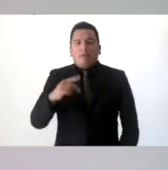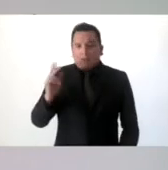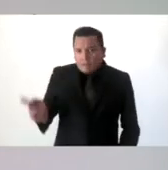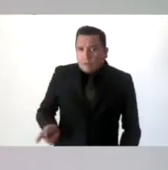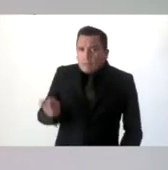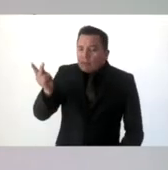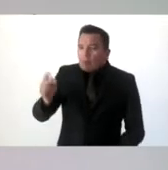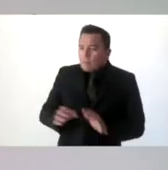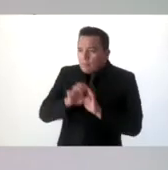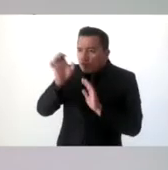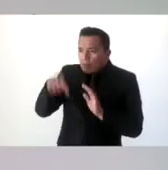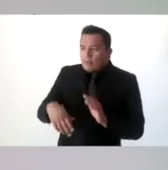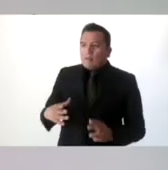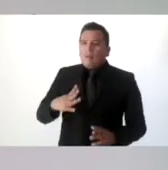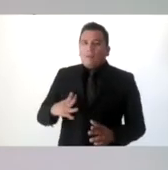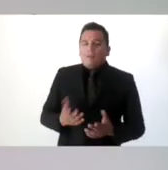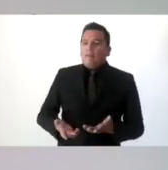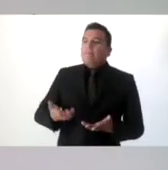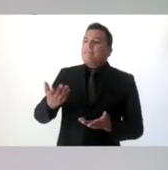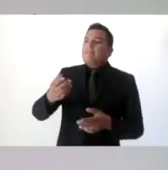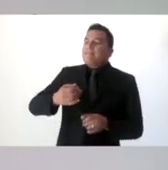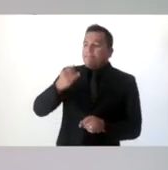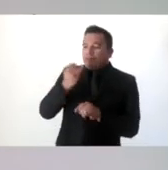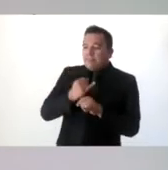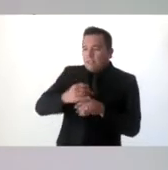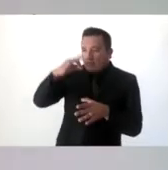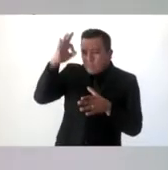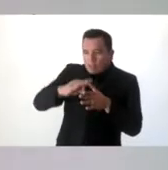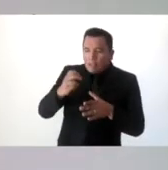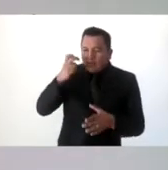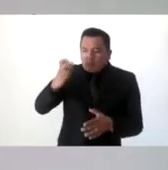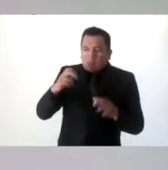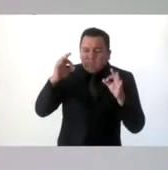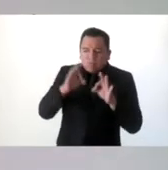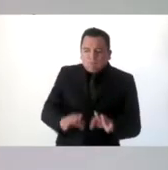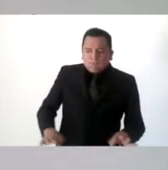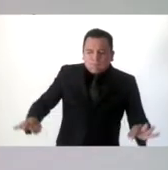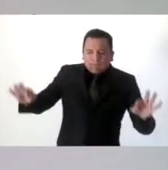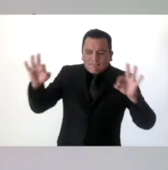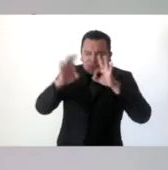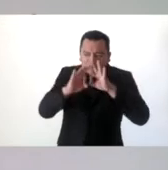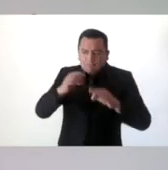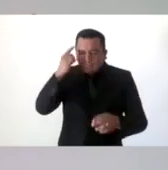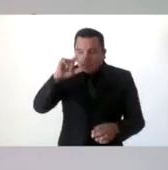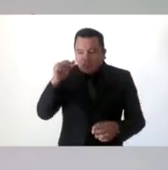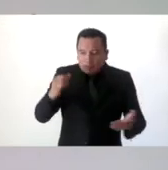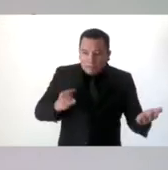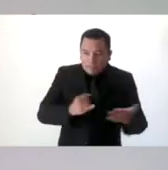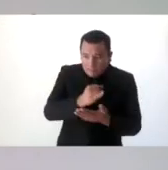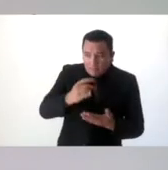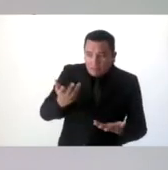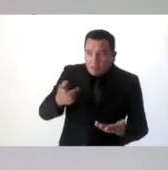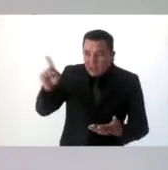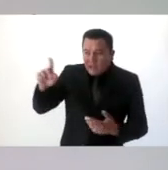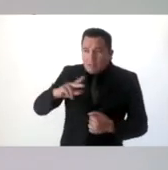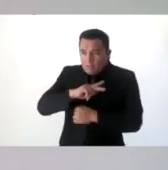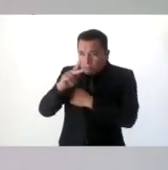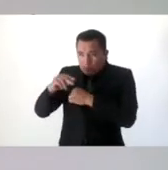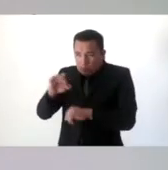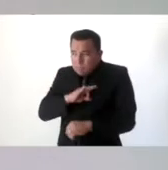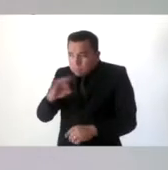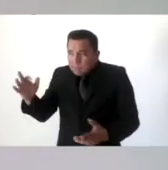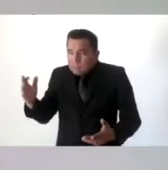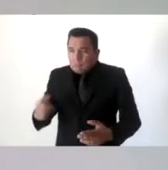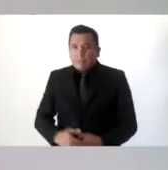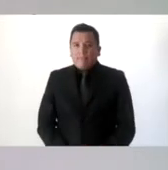quiero hacer es, ¿estos sistemas y la manera en la que se está haciendo pudiera ser que sea una fuerza determinante en la votación de los mexicanos en el extranjero a